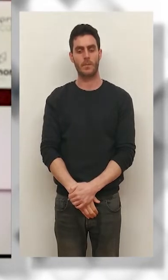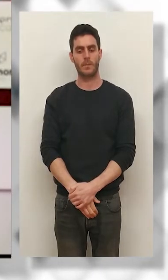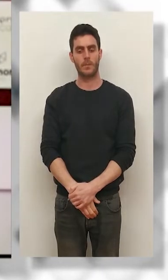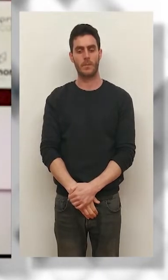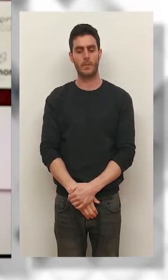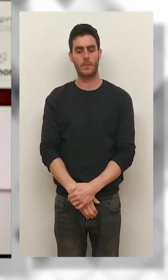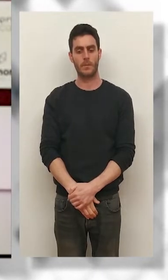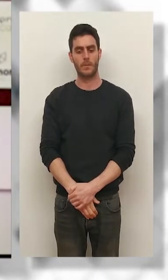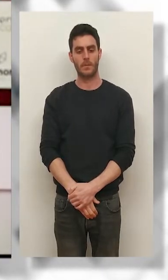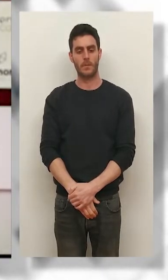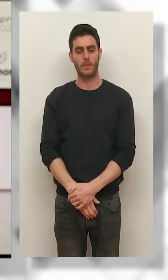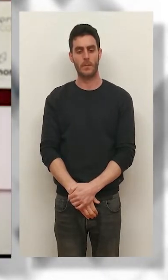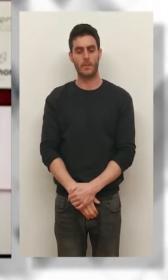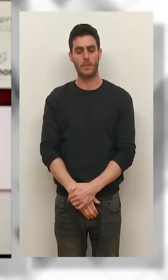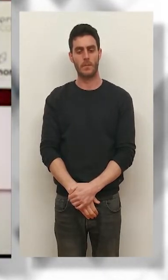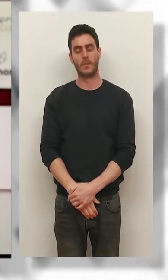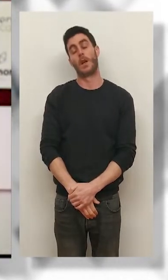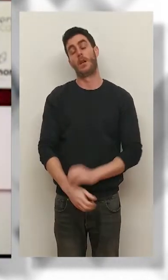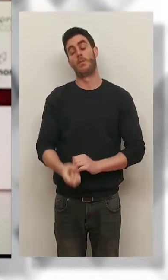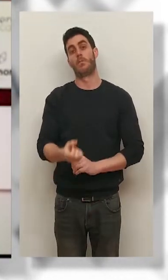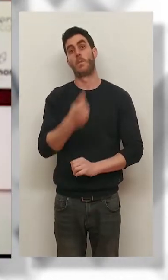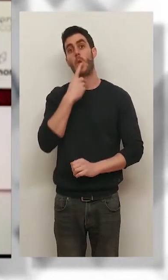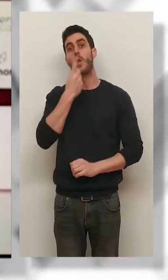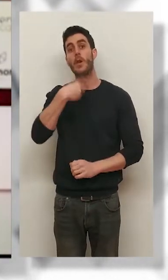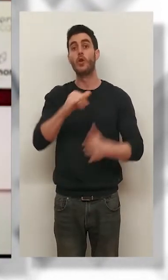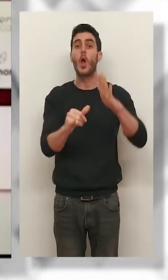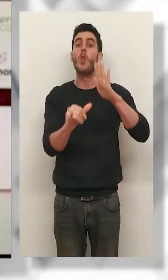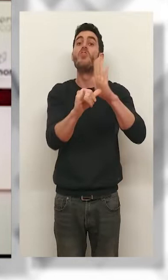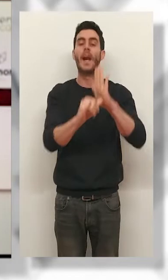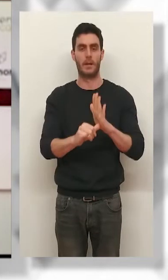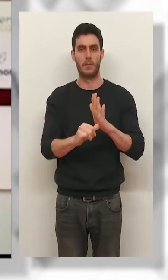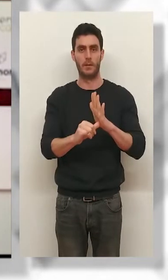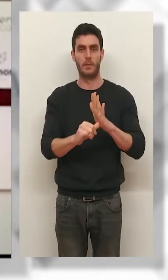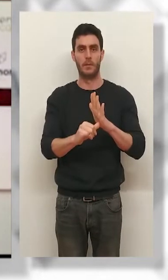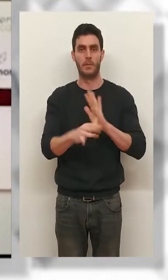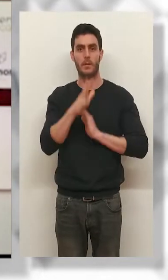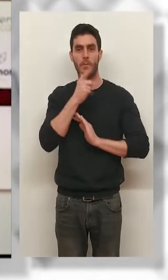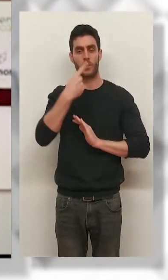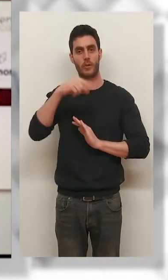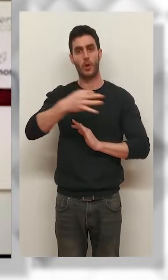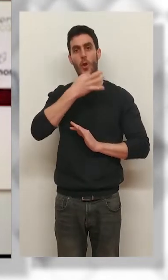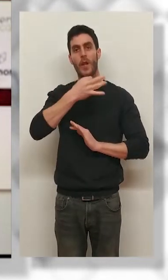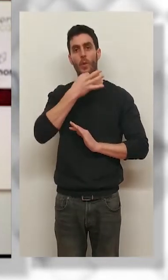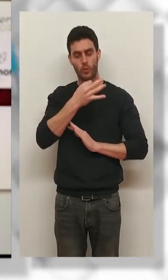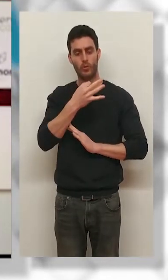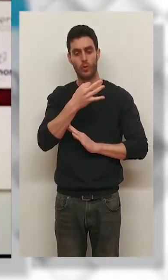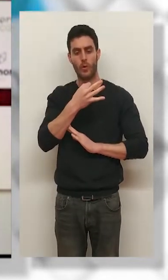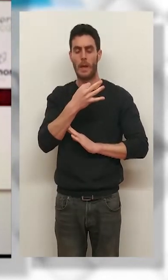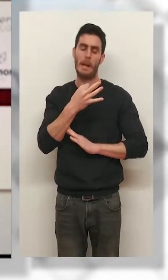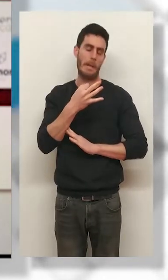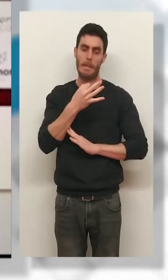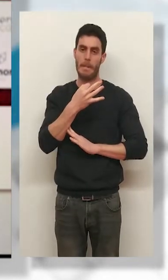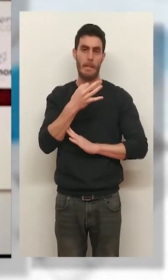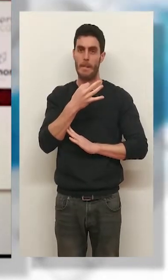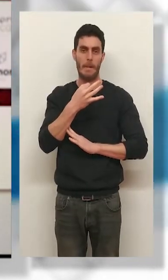Bueno, los números dicen que estamos cerca y nosotros con nuestro discurso de ir a cada partido a ganar,